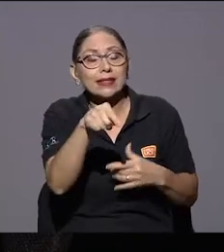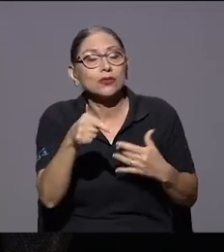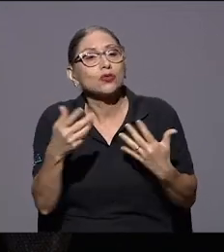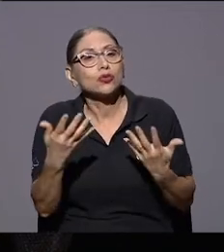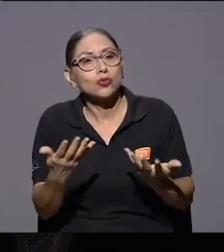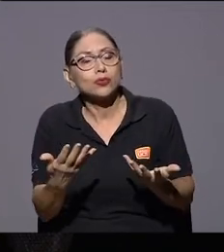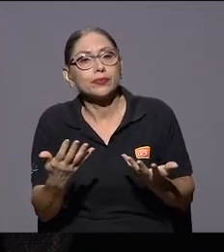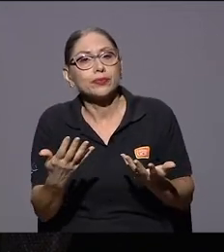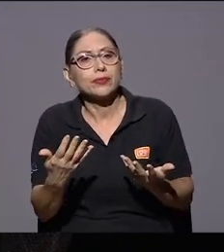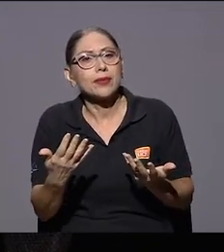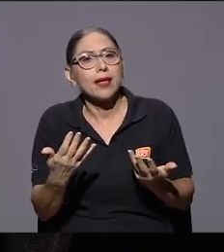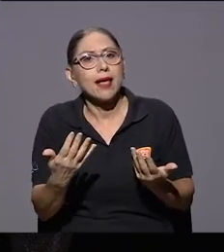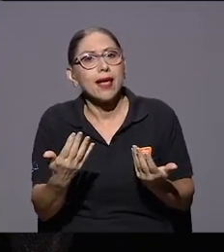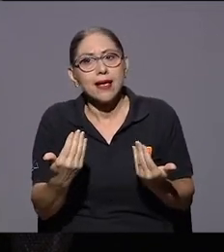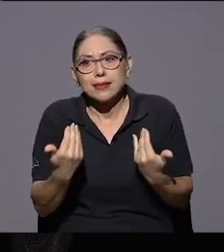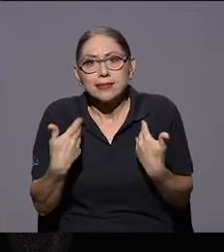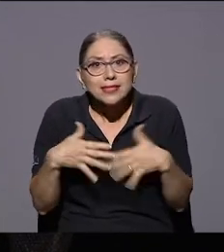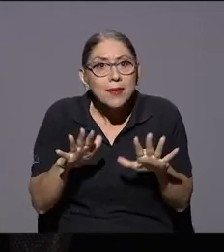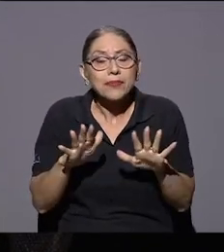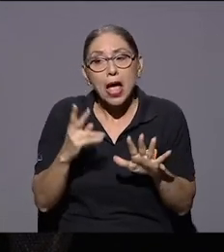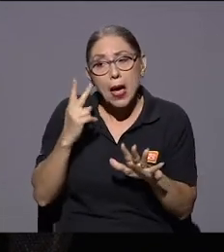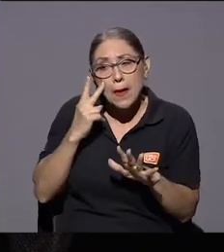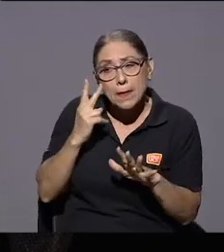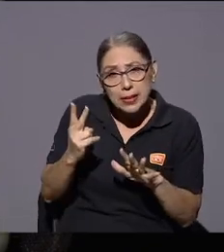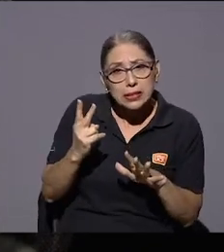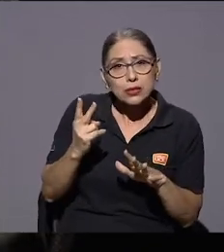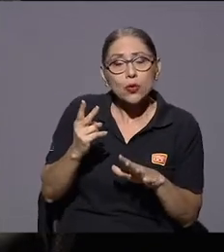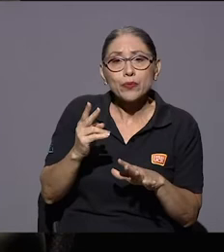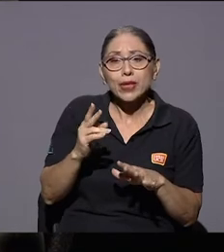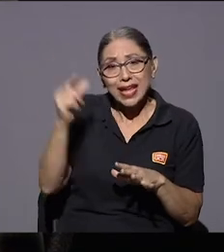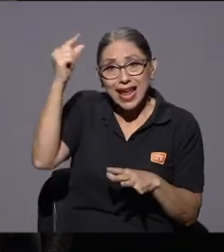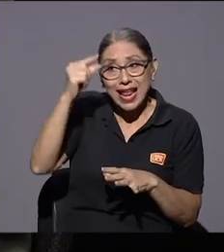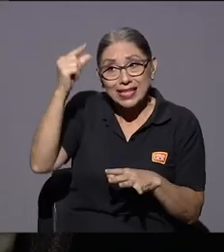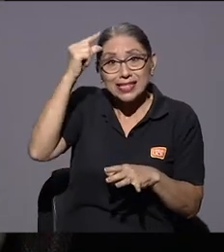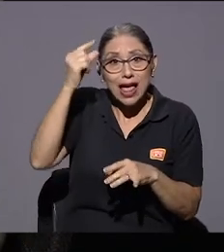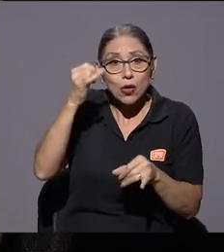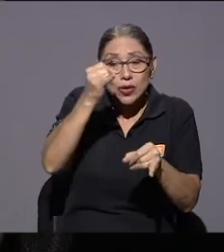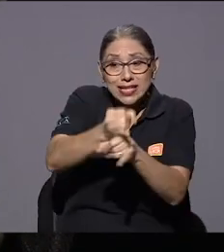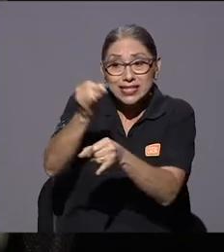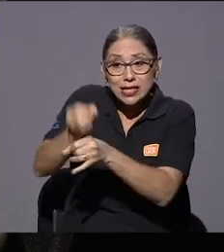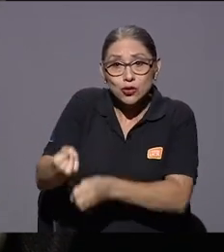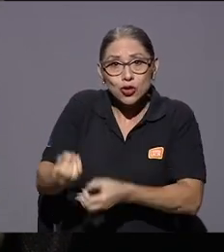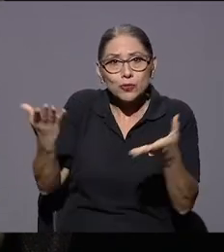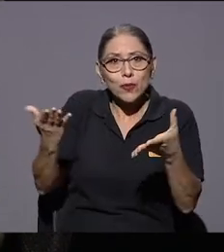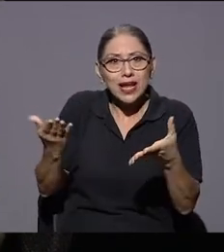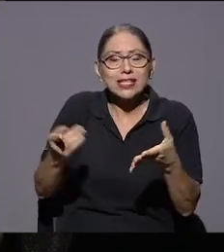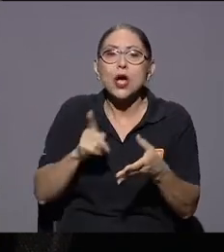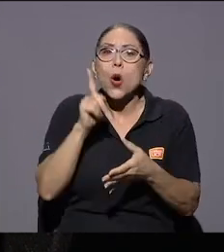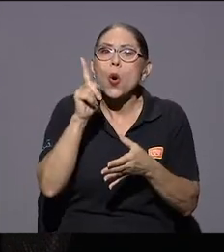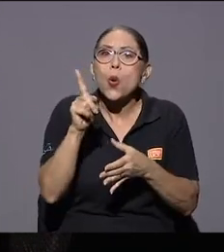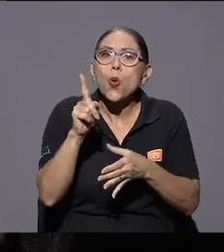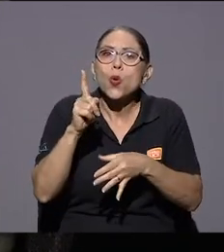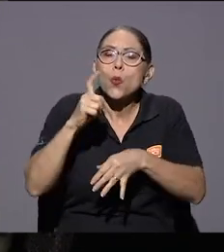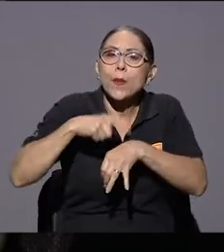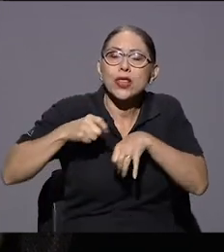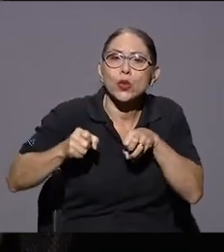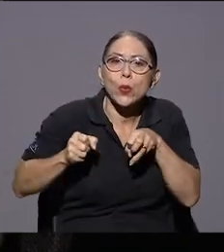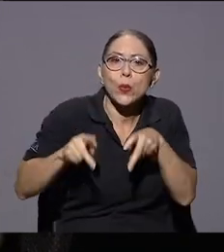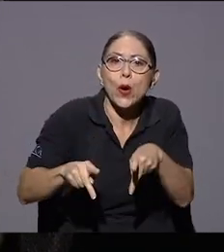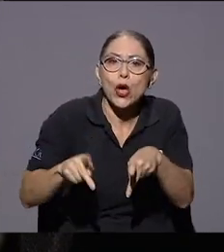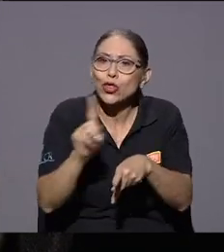el espacio del Estado y sus instituciones como un campo fértil, no solamente para el control